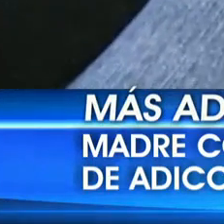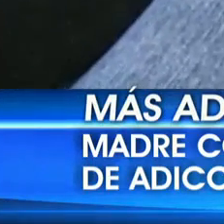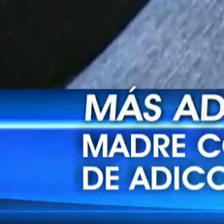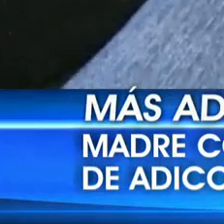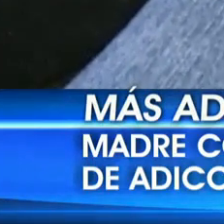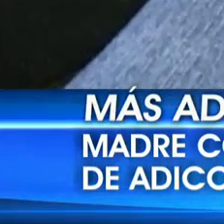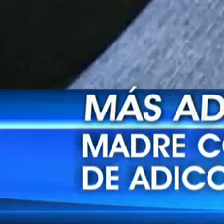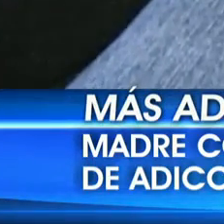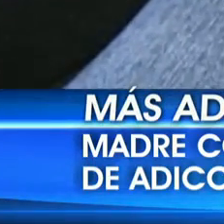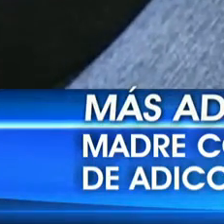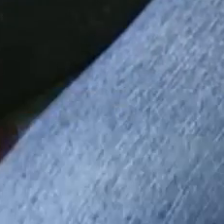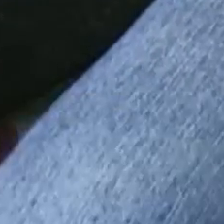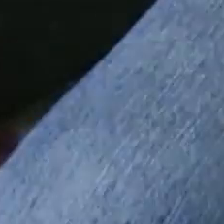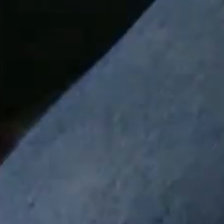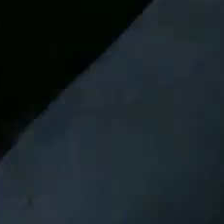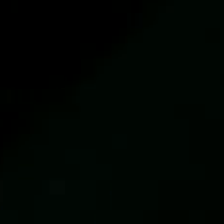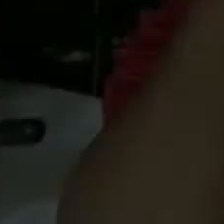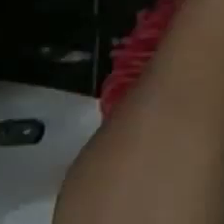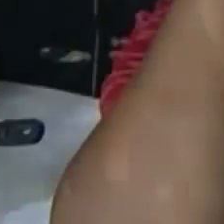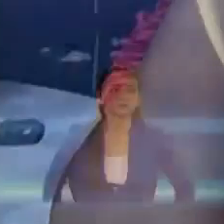aquí en La Noticia.